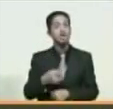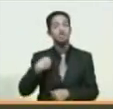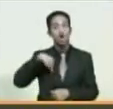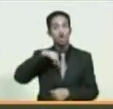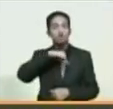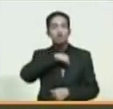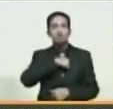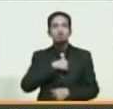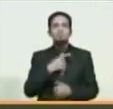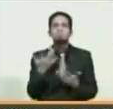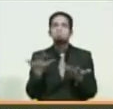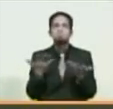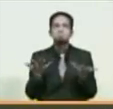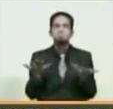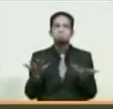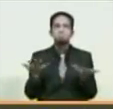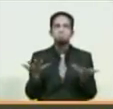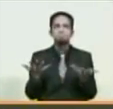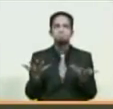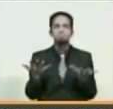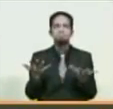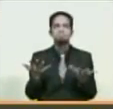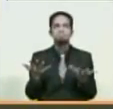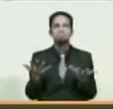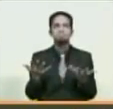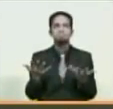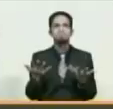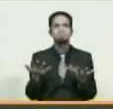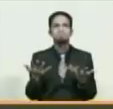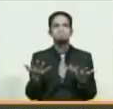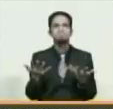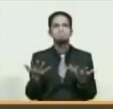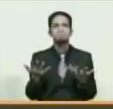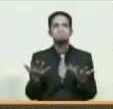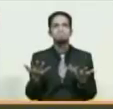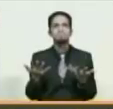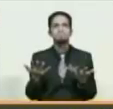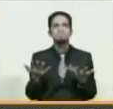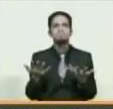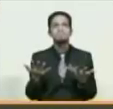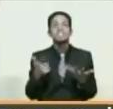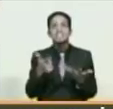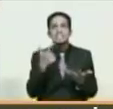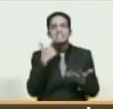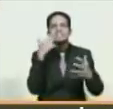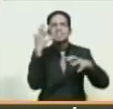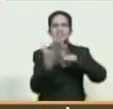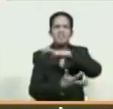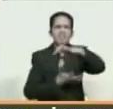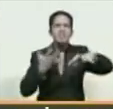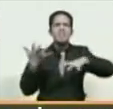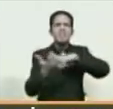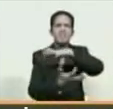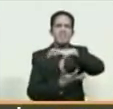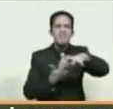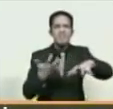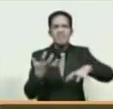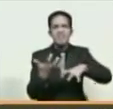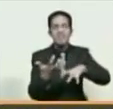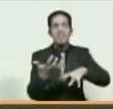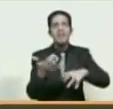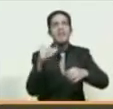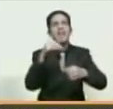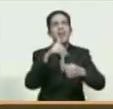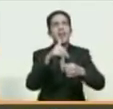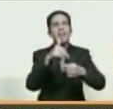medio de una intensa y salvaje violencia desplegada por